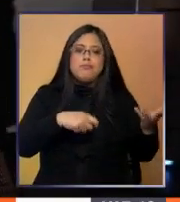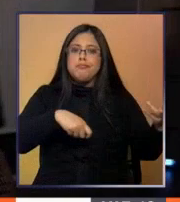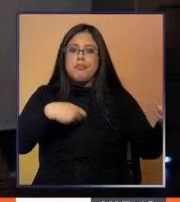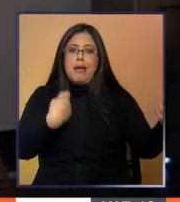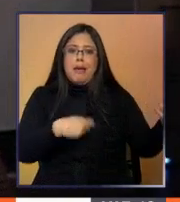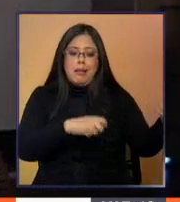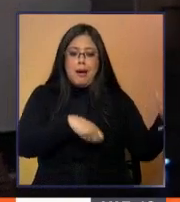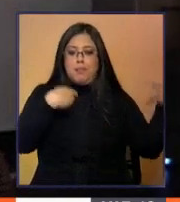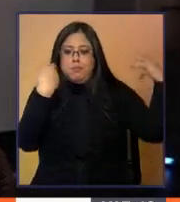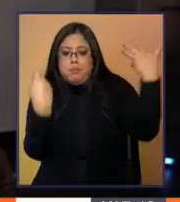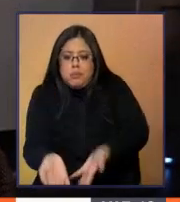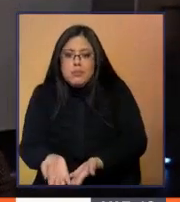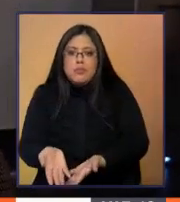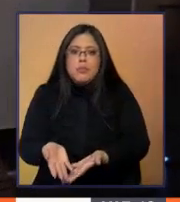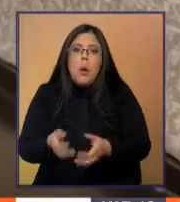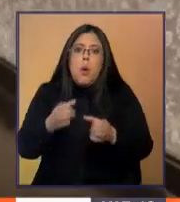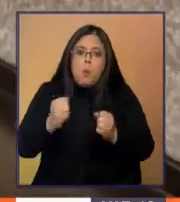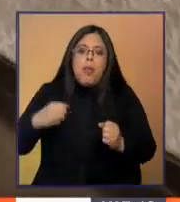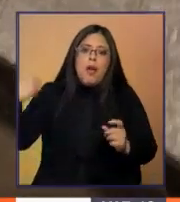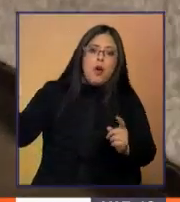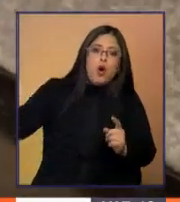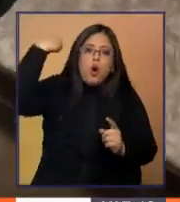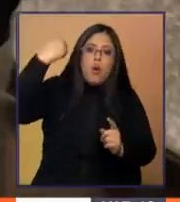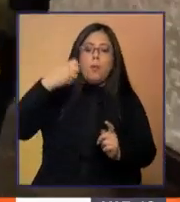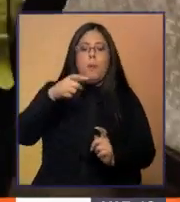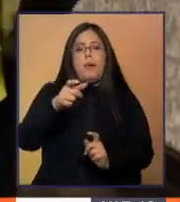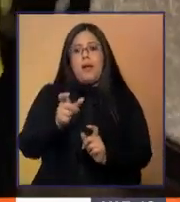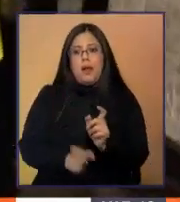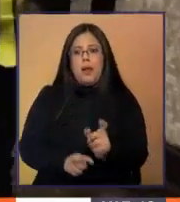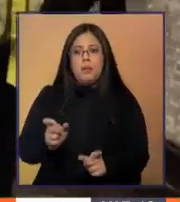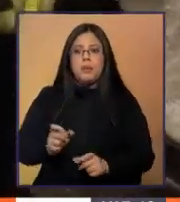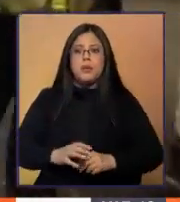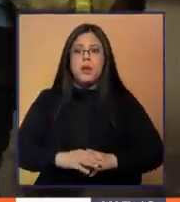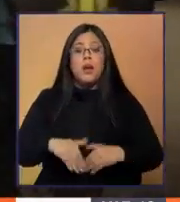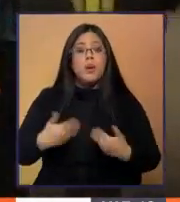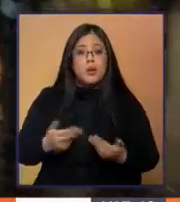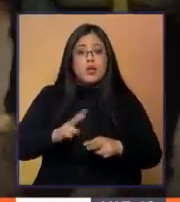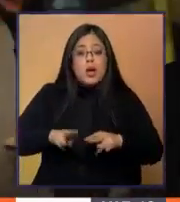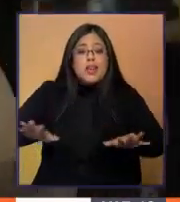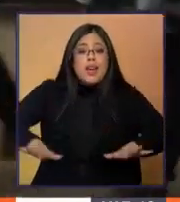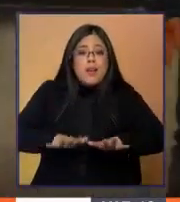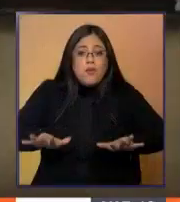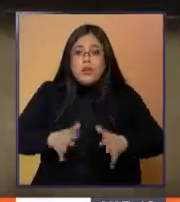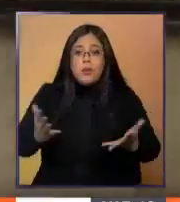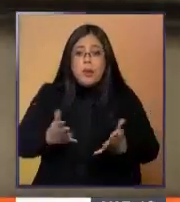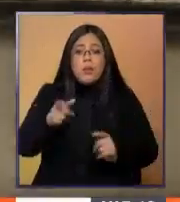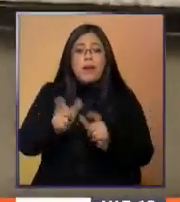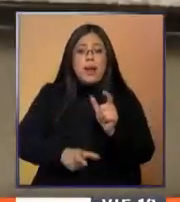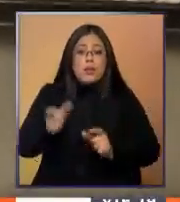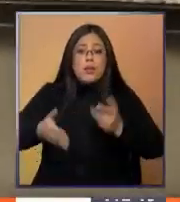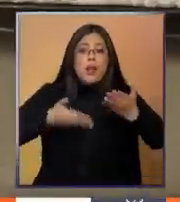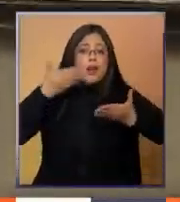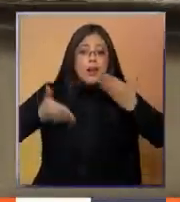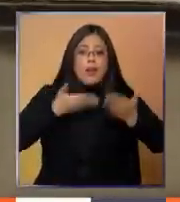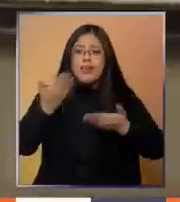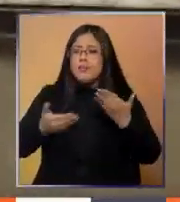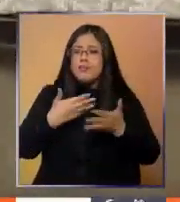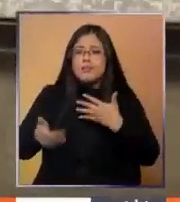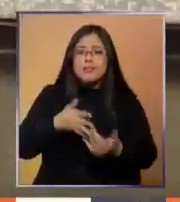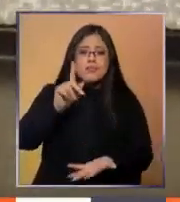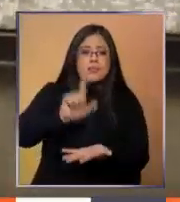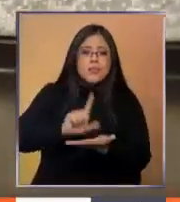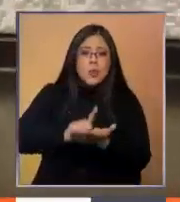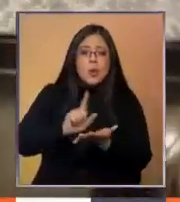o a la misma persona que está haciendo la actividad. Y por eso que hacen esfuerzos para tener a los artistas callejeros en lugares apropiados